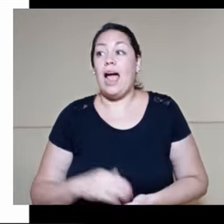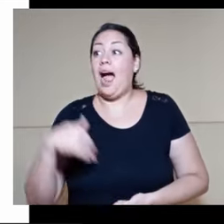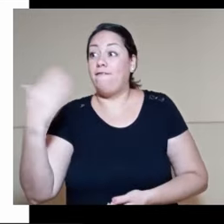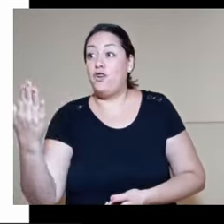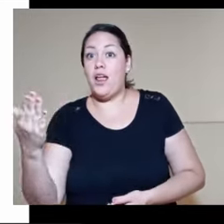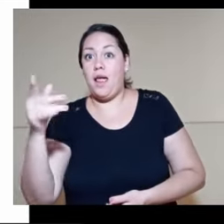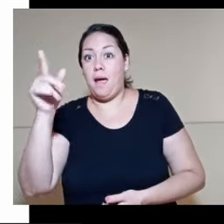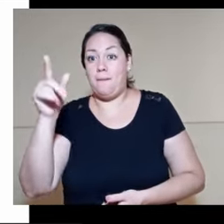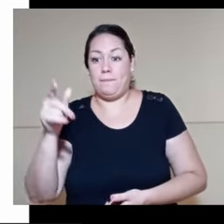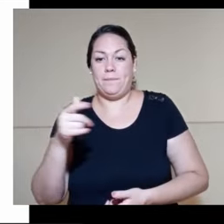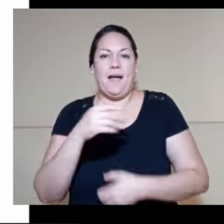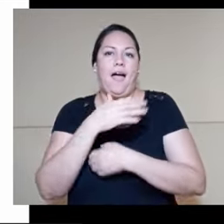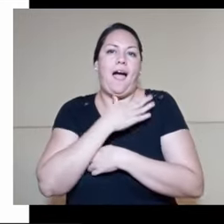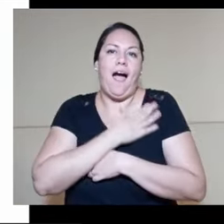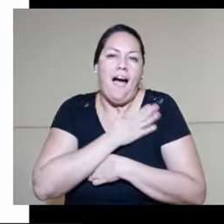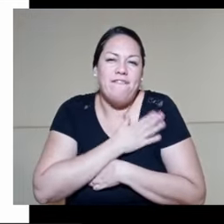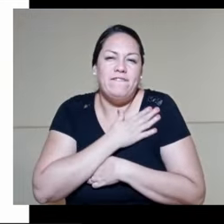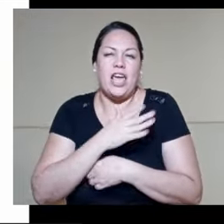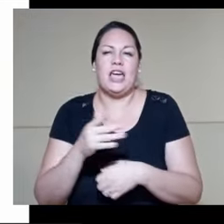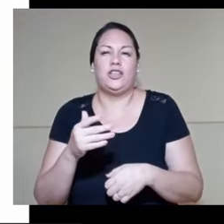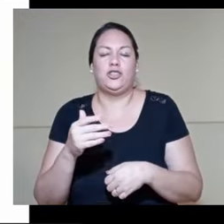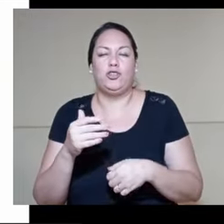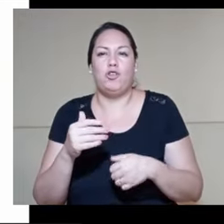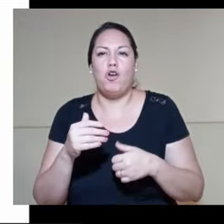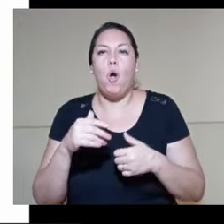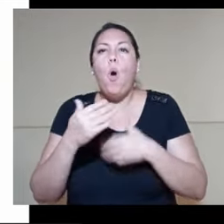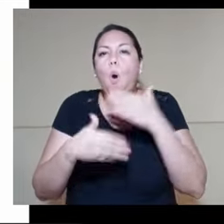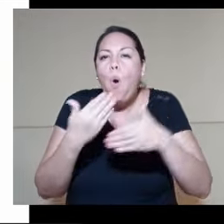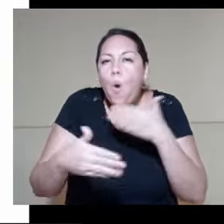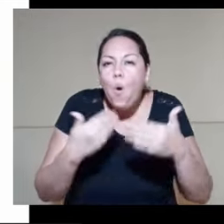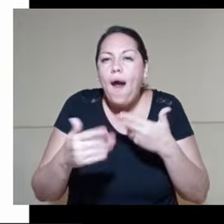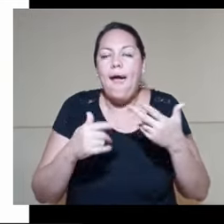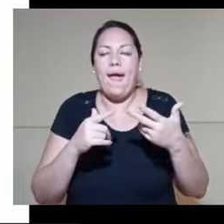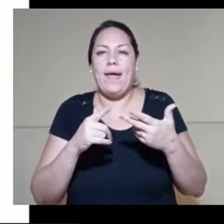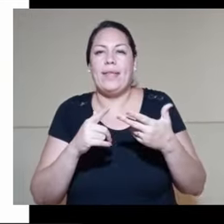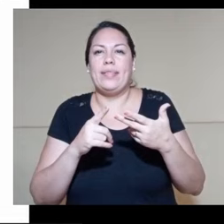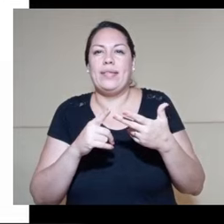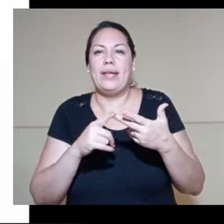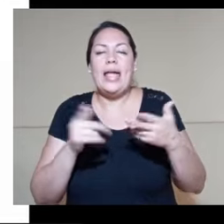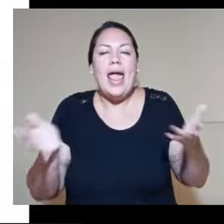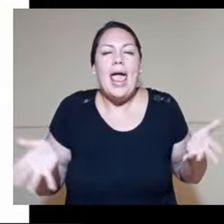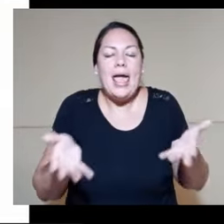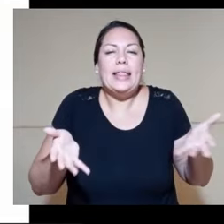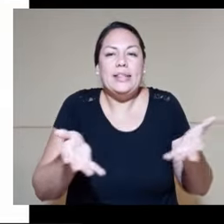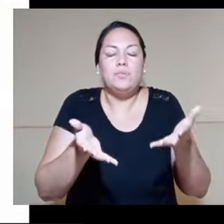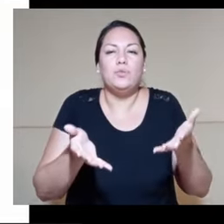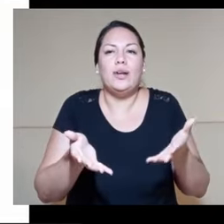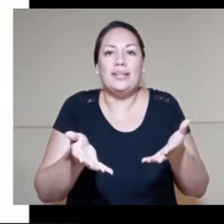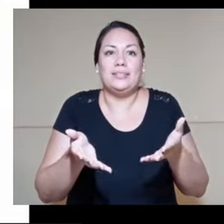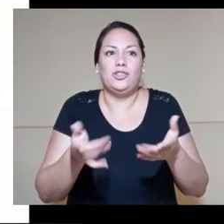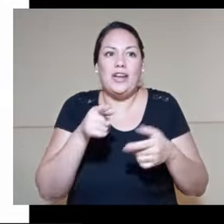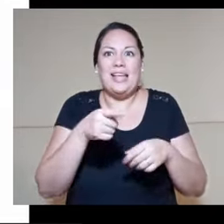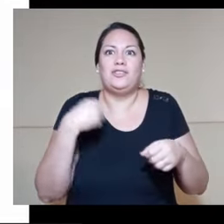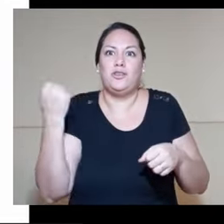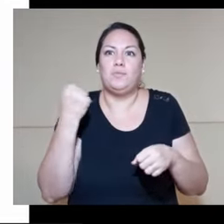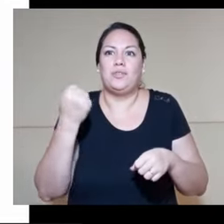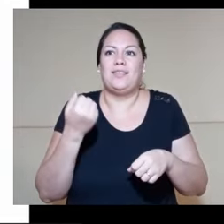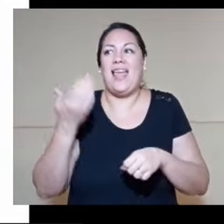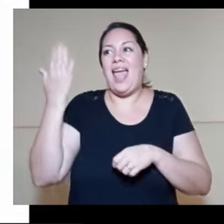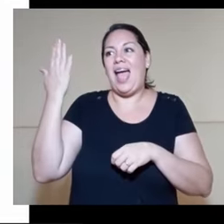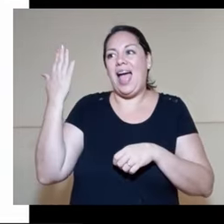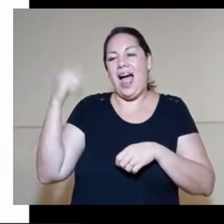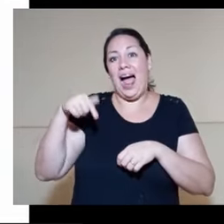normal acá, pero cómo la estimulación de afuera, de los afectos, de la estimulación con los juguetes, ¿no es cierto? Por eso al niño